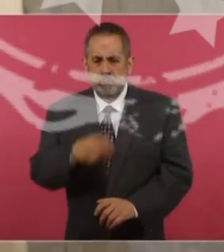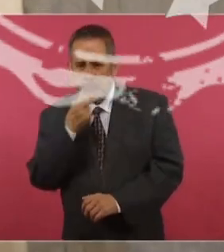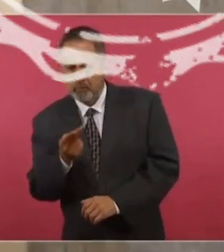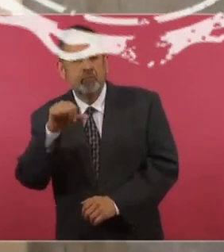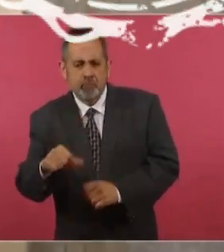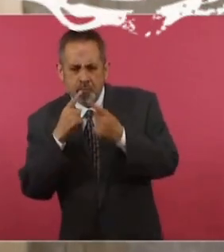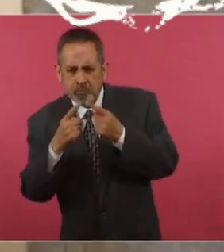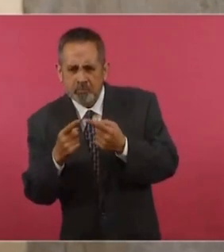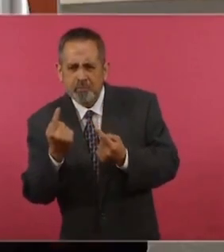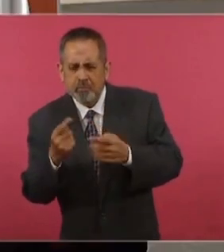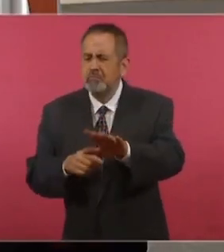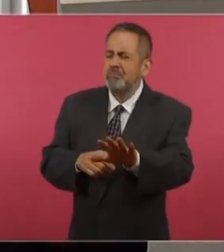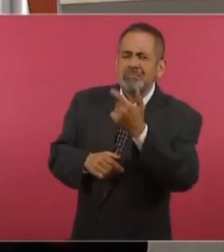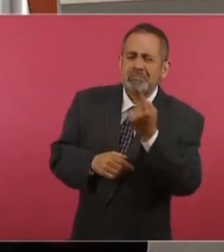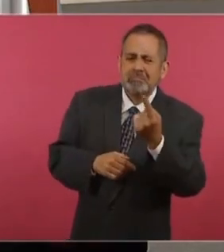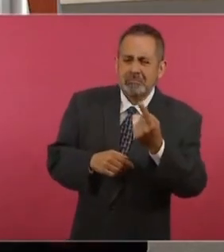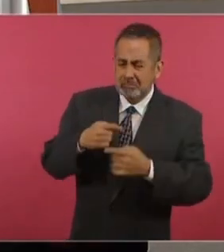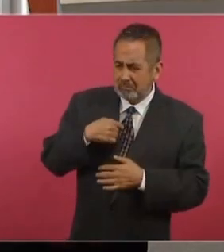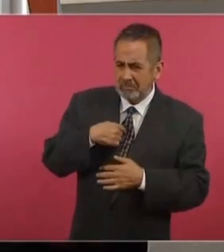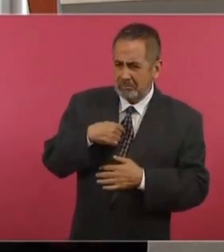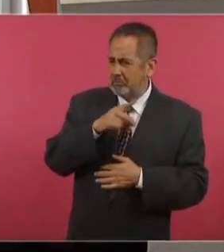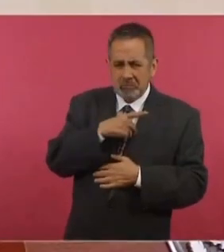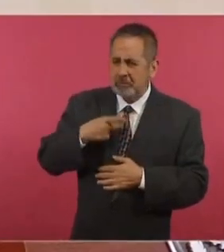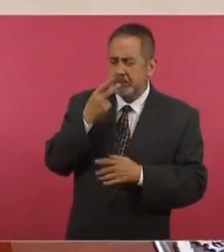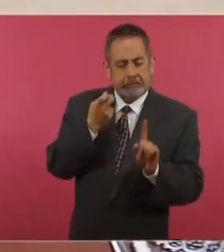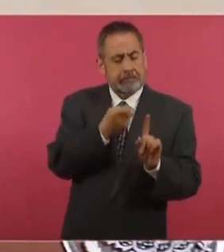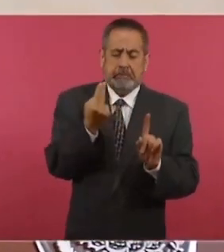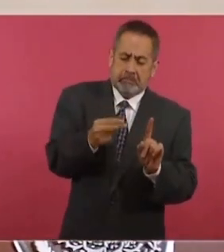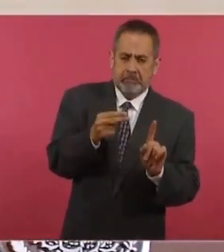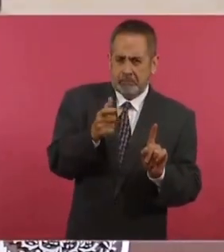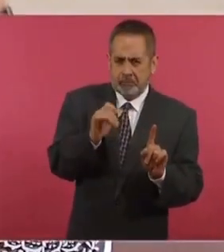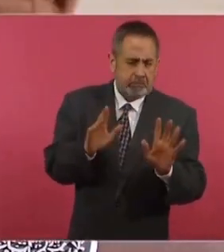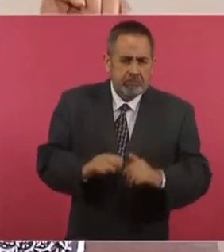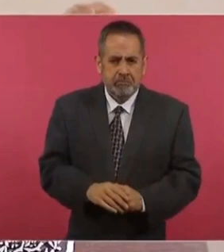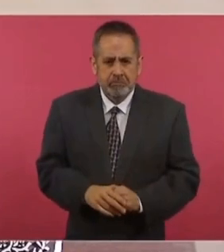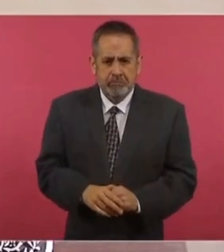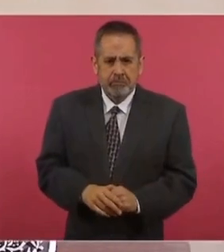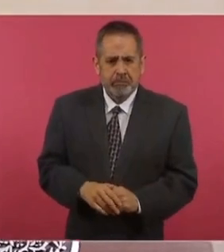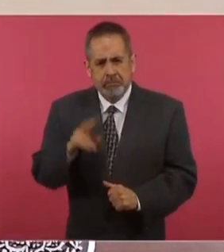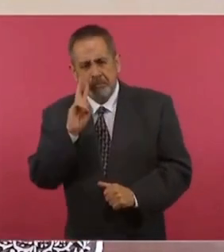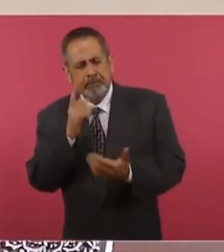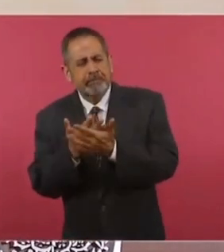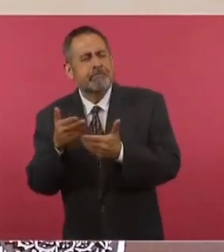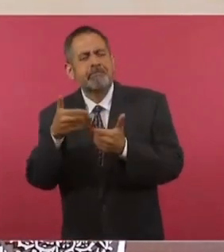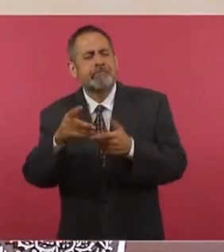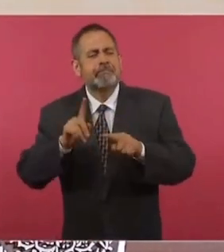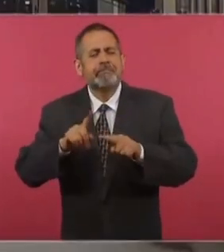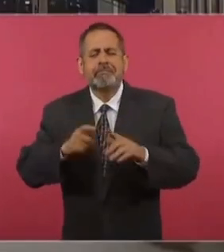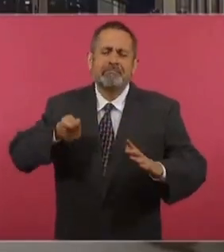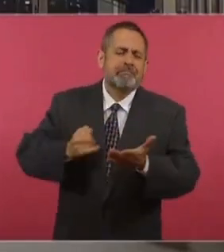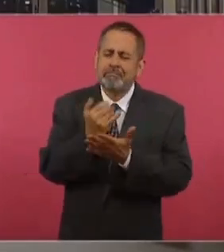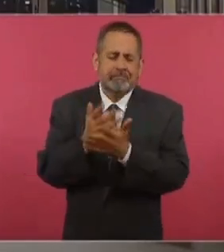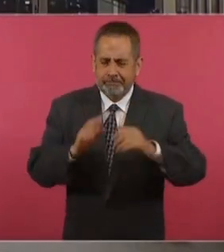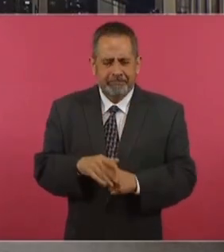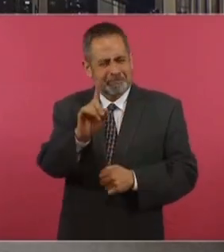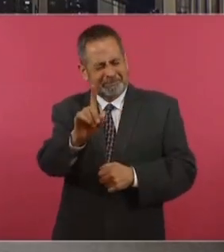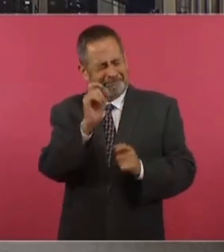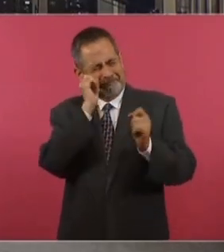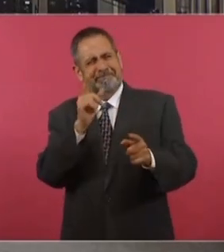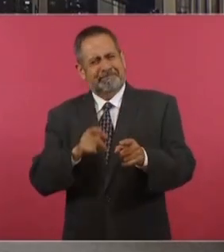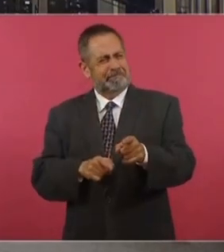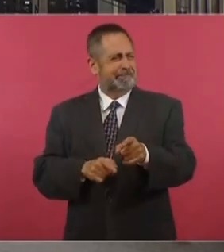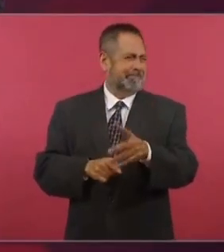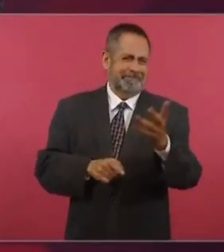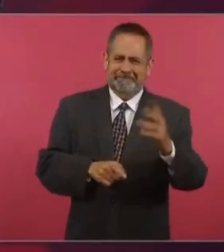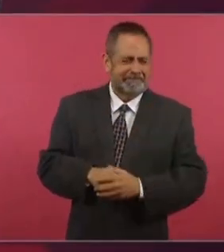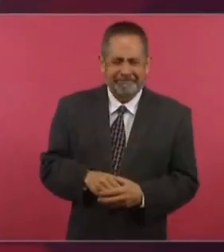¿Pero qué van a discutir? ¿Que yo no vuelva a referirme a la señora? Sí, esa es la propuesta. Incluso también. Vamos a esperar a ver qué resuelve. A mí lo que me llama la atención